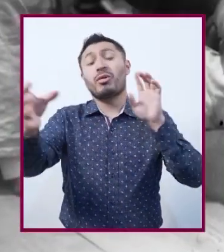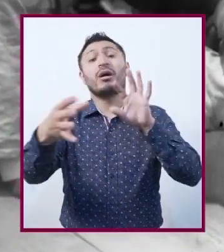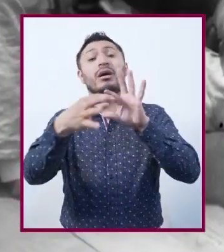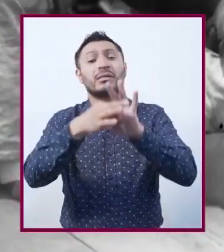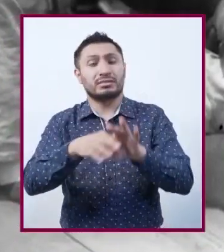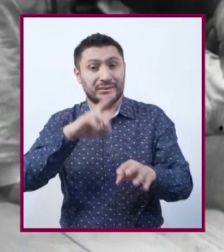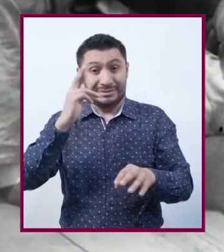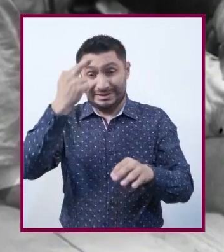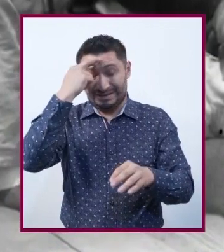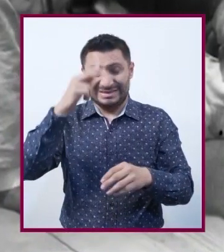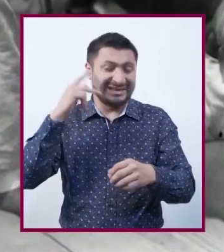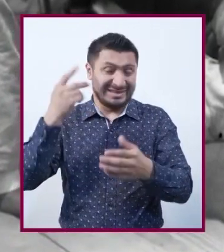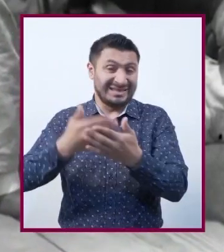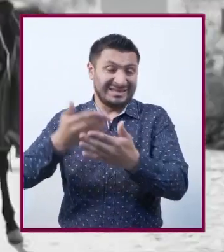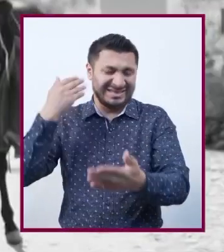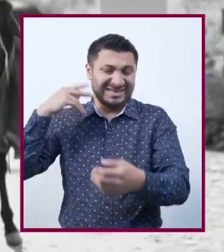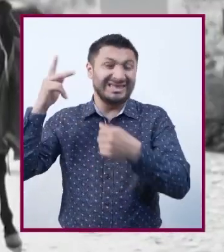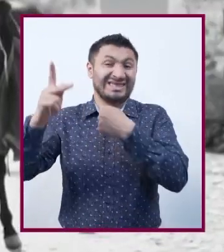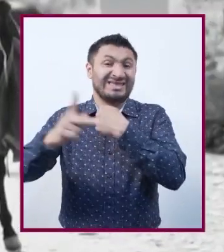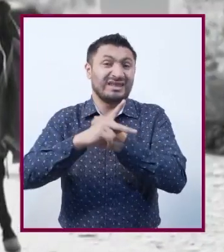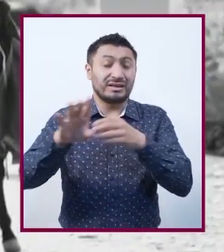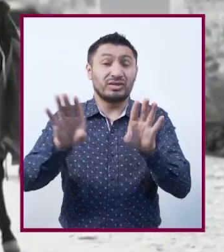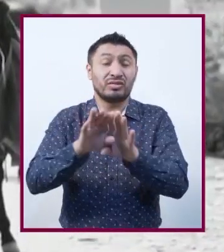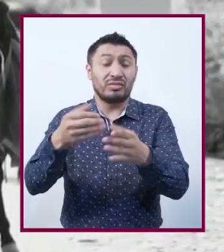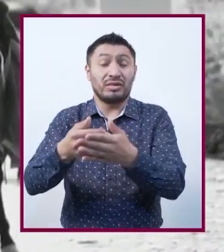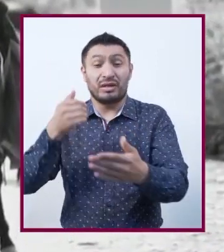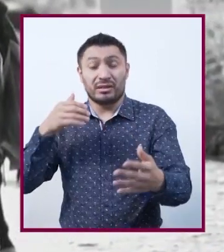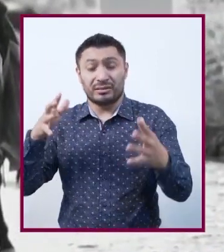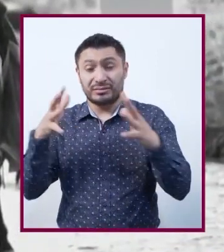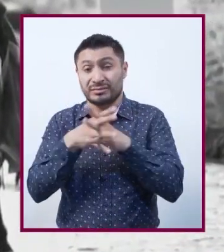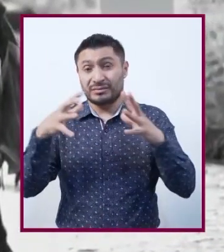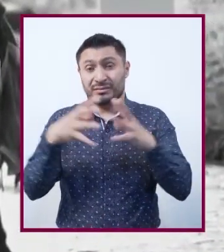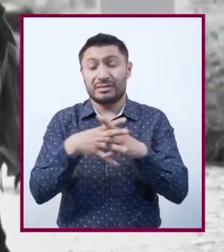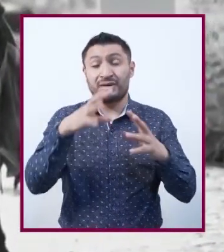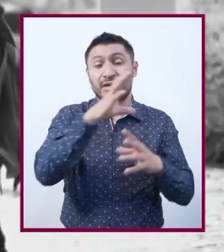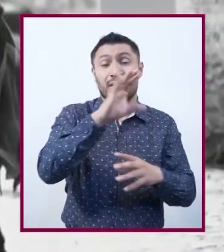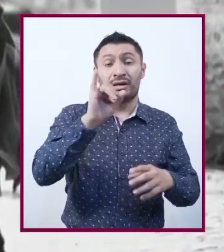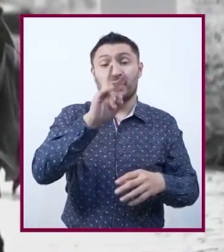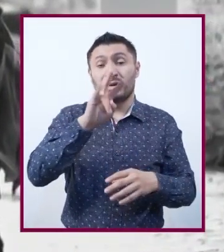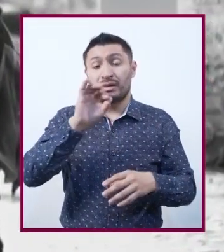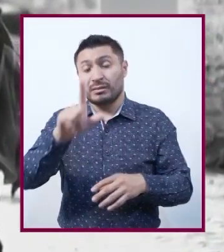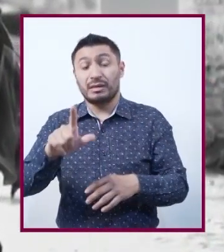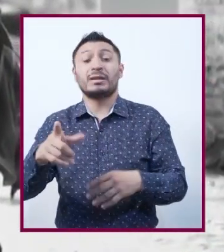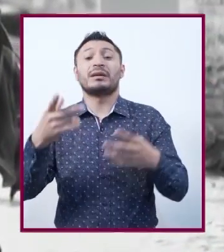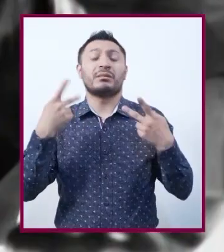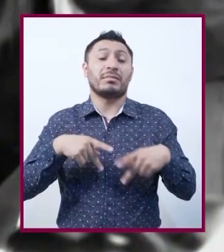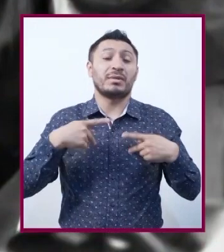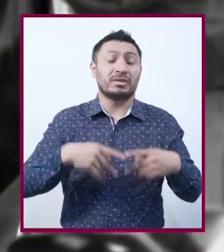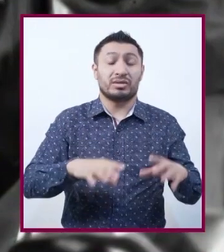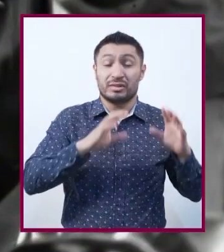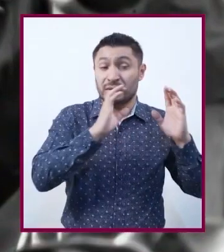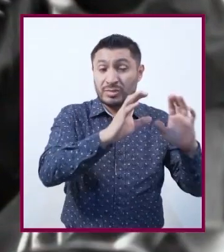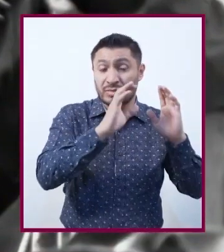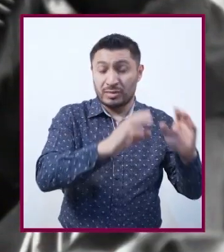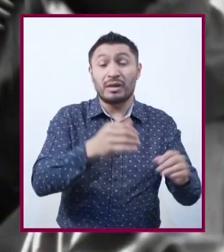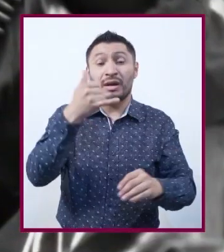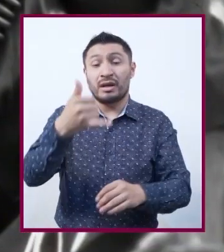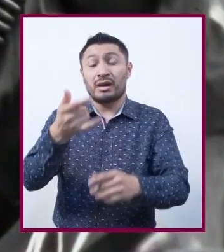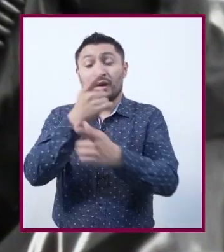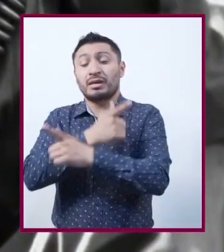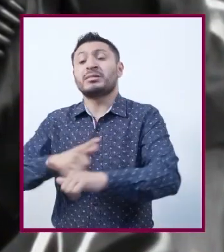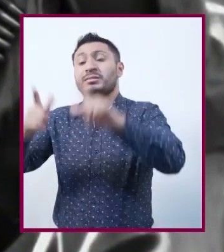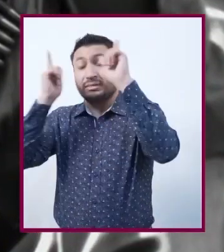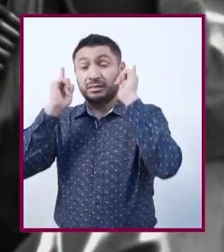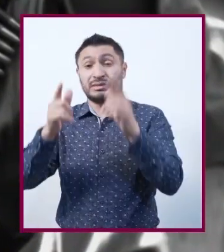que el país salía, por aquel entonces, de una guerra civil entre conservadores y liberales. Se pensaba que la